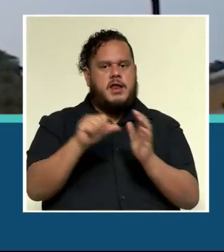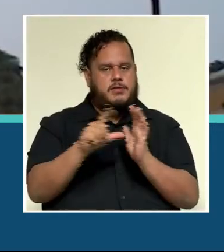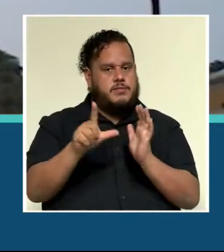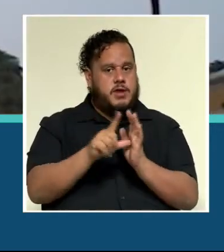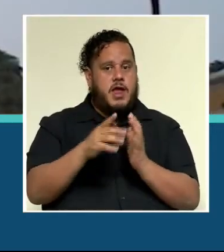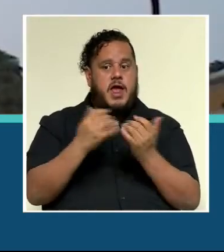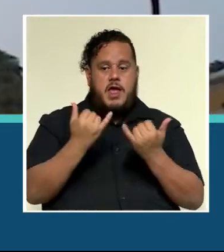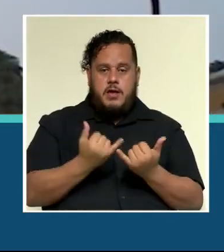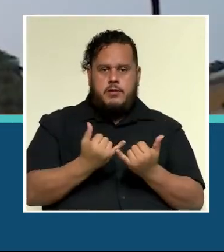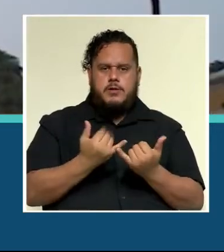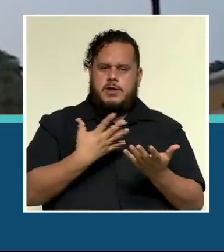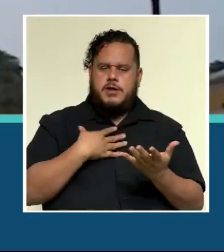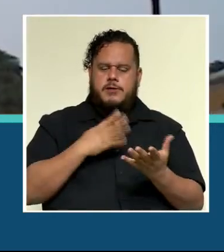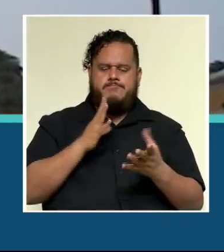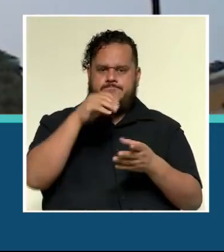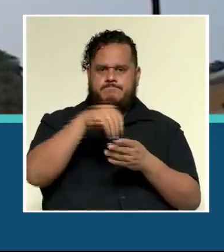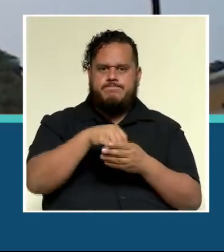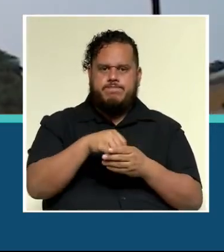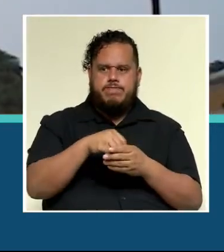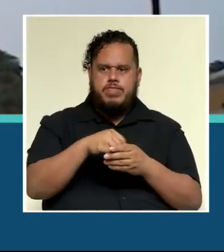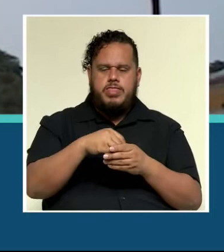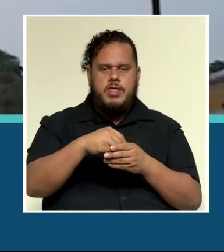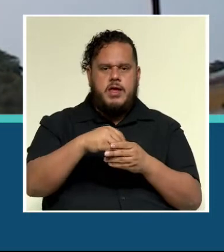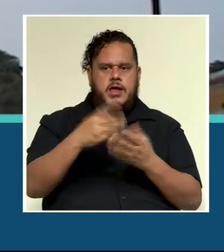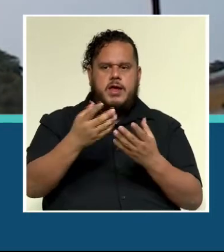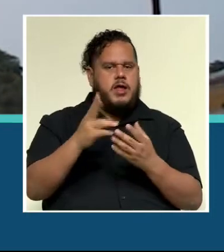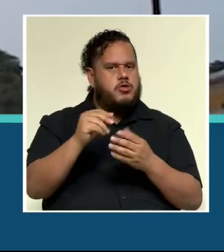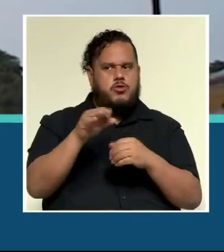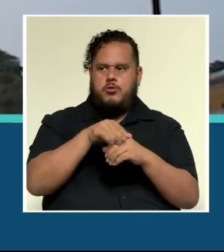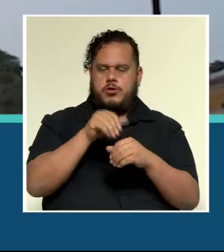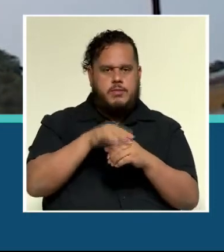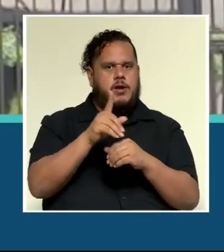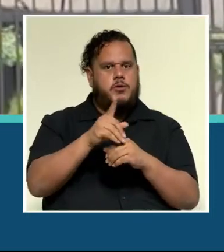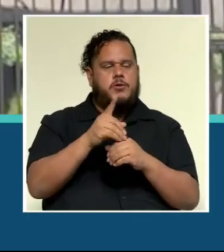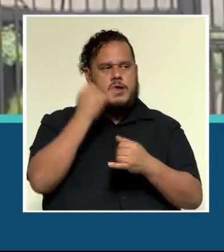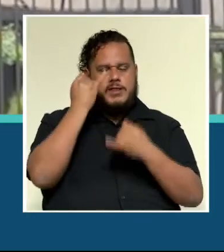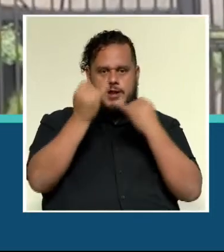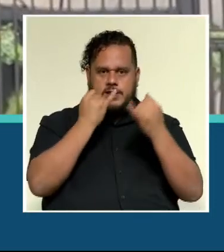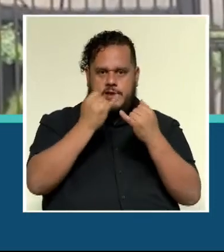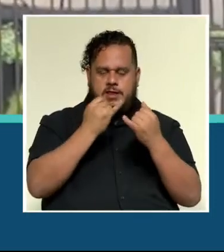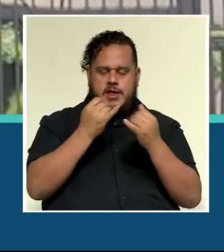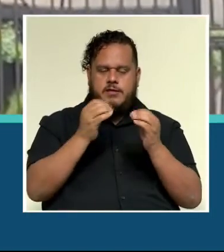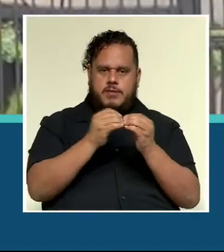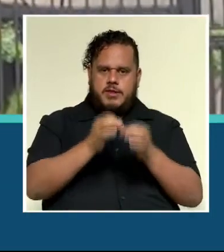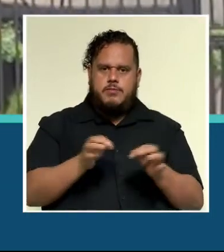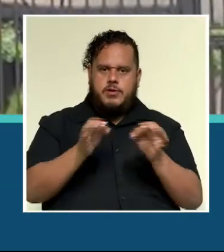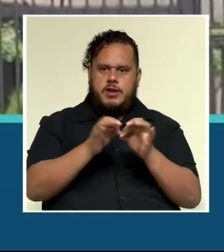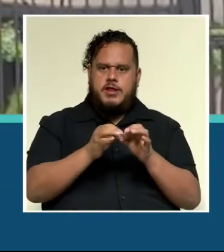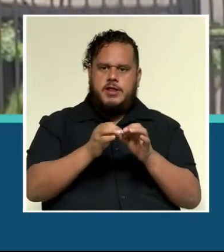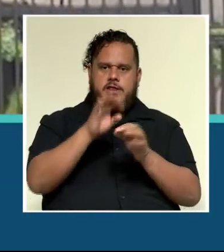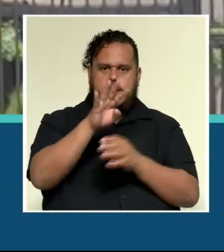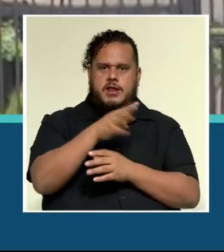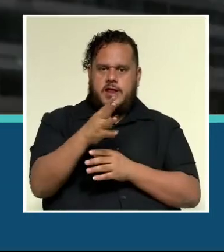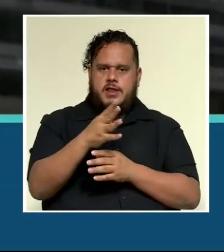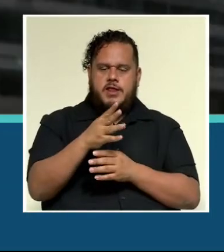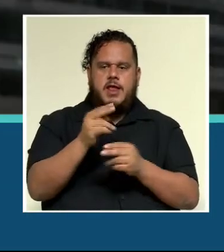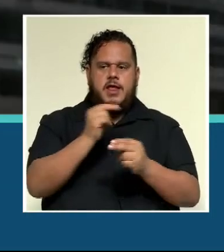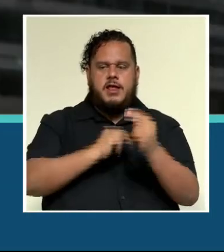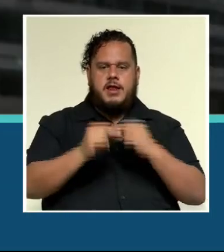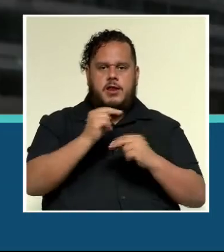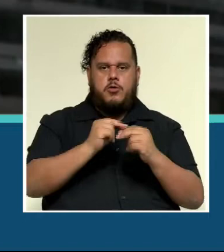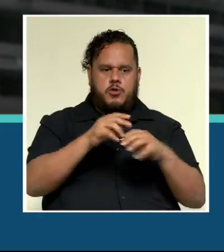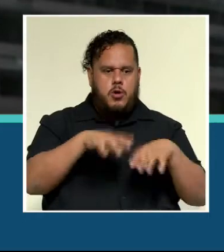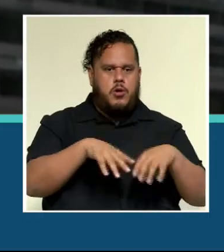esta ocasión tuvo que inclusive desconvocar una de las iniciativas que destaca entre la agenda que negoció el Ejecutivo con el